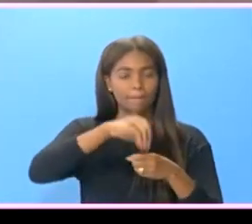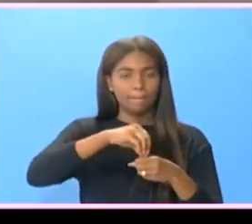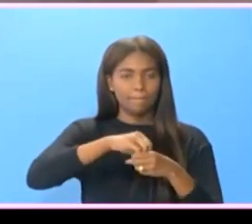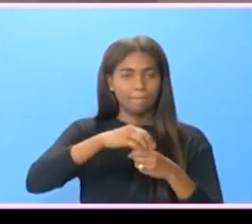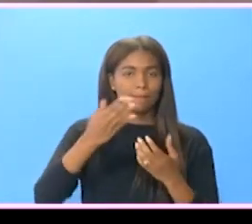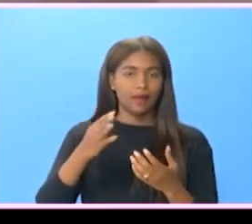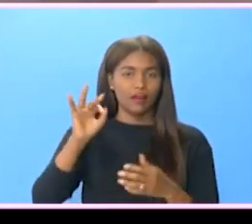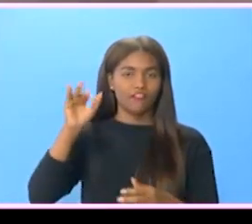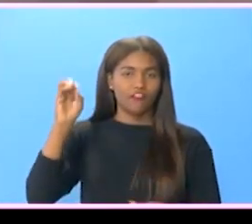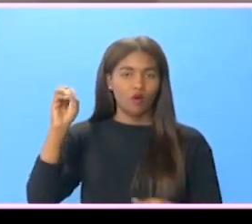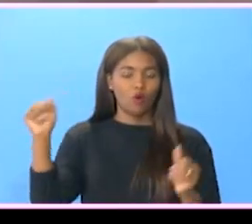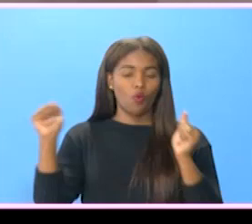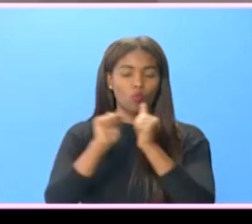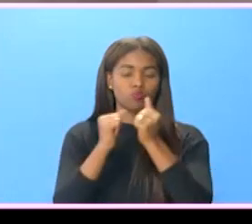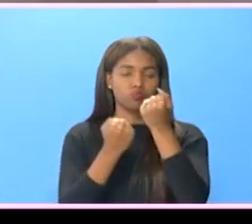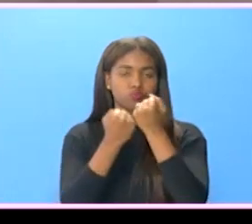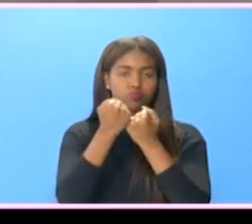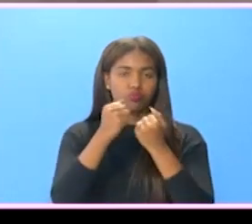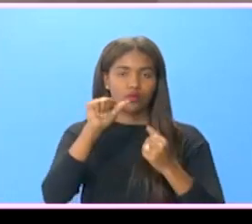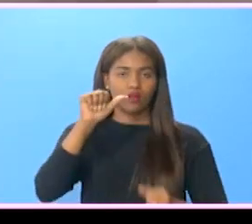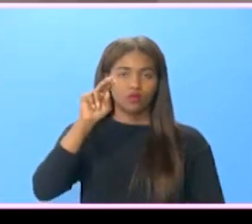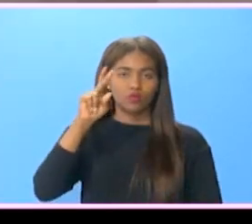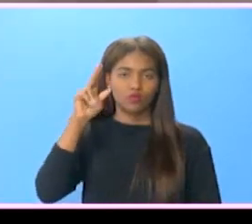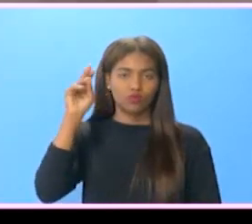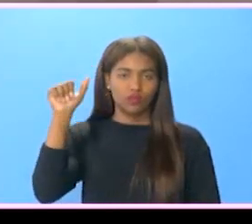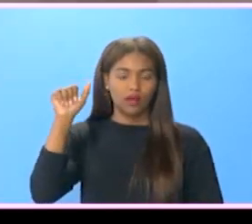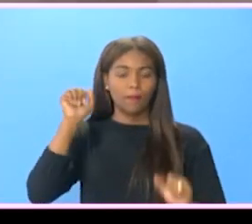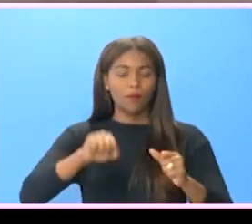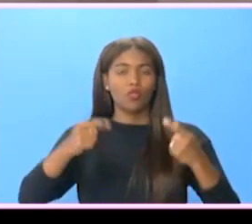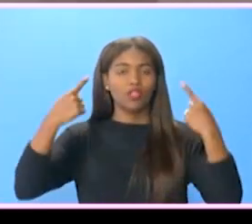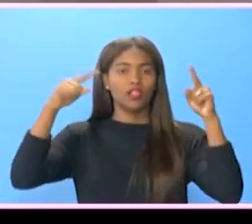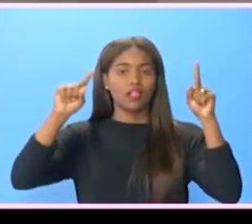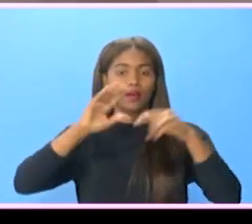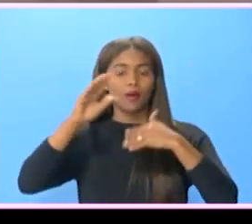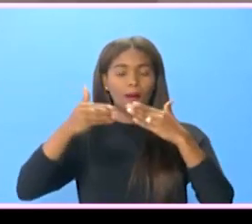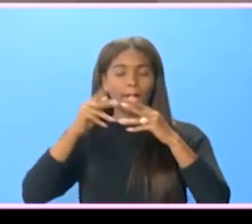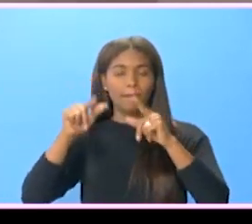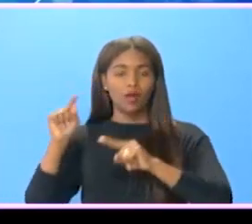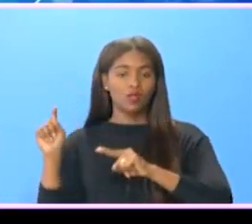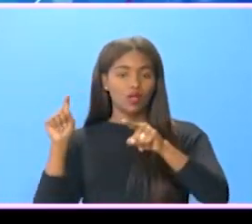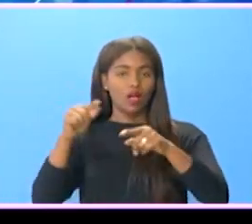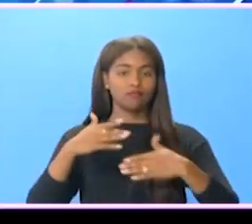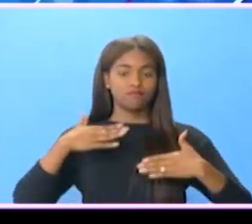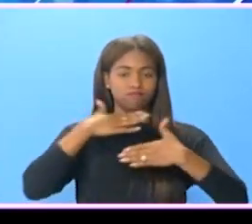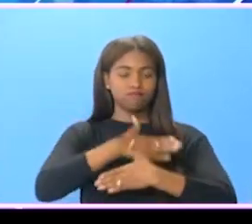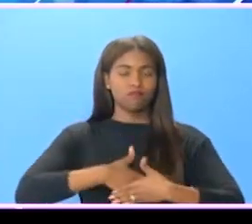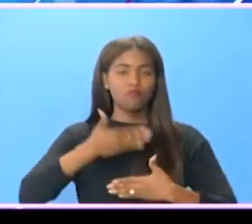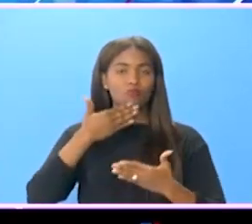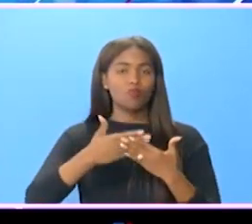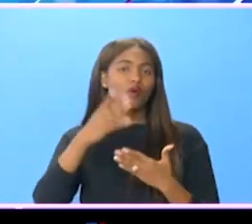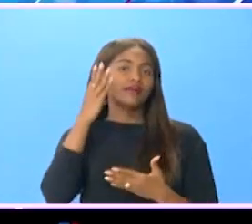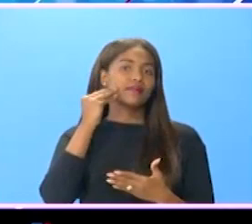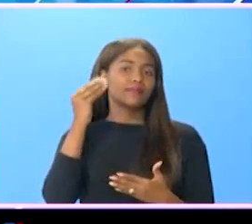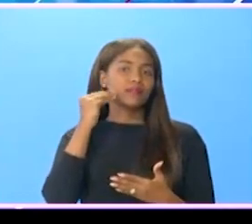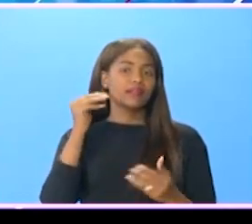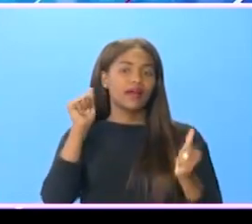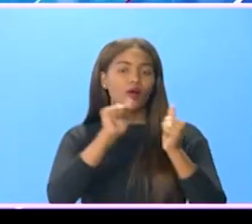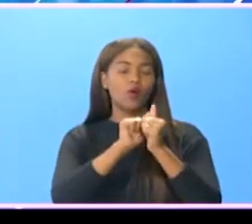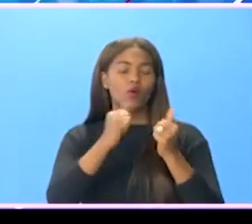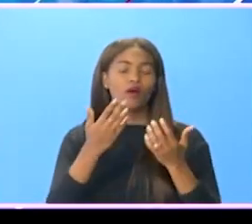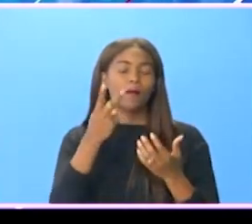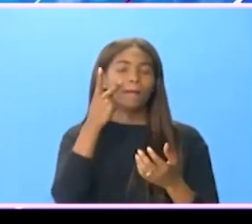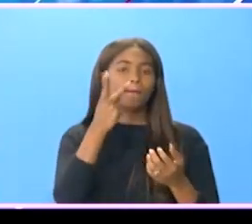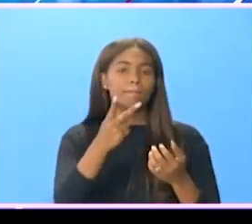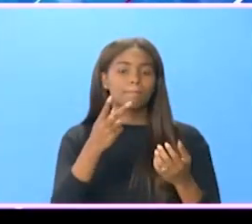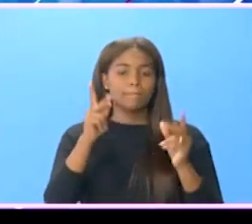además de la colaboración de La Aurora, haciendo posible que los asistentes disfrutaran de una experiencia sensorial con la apreciación